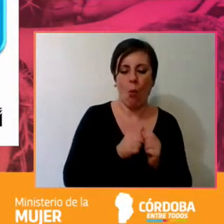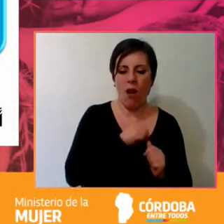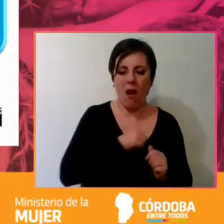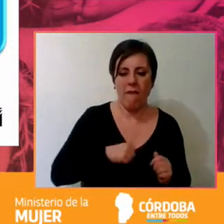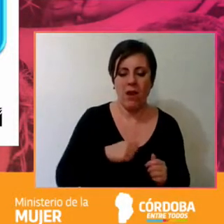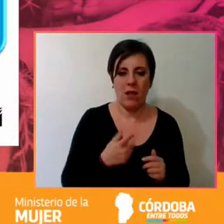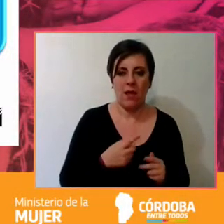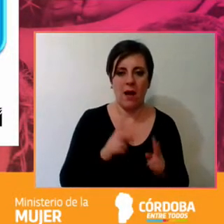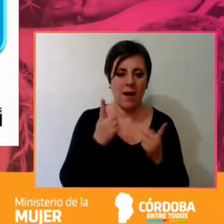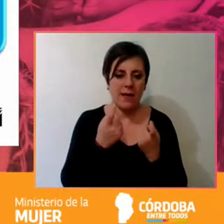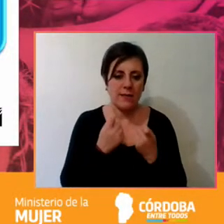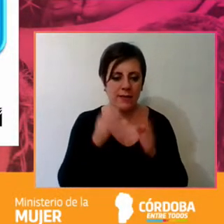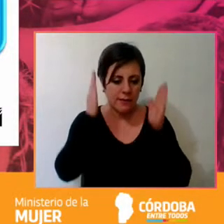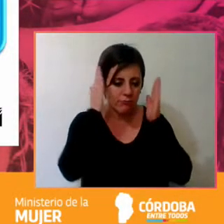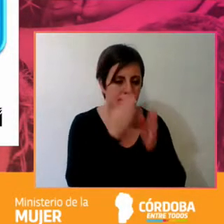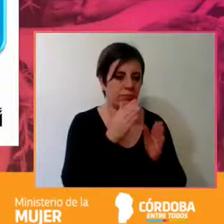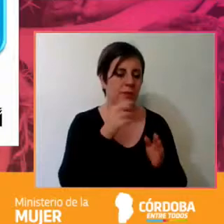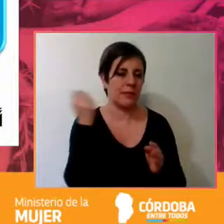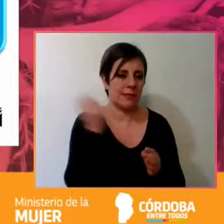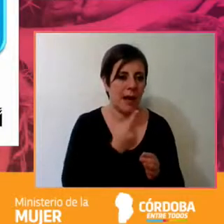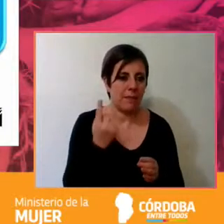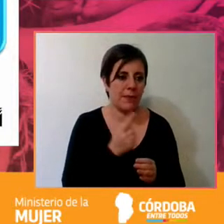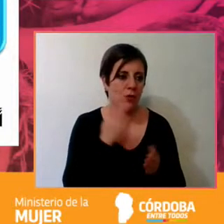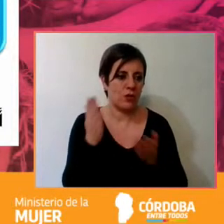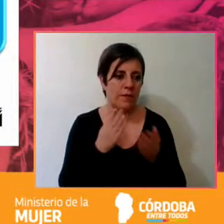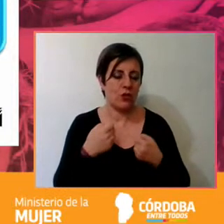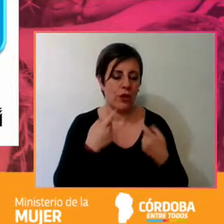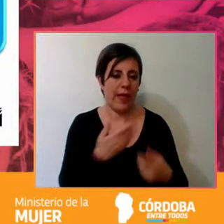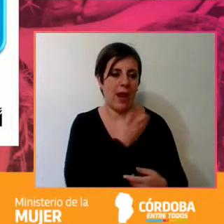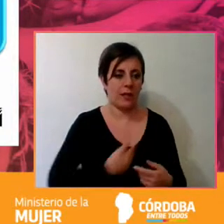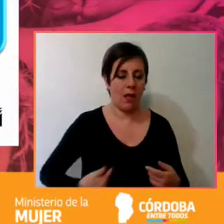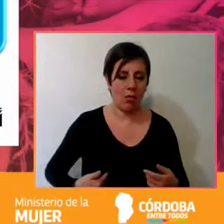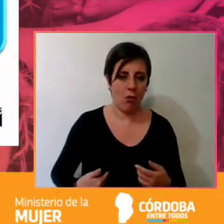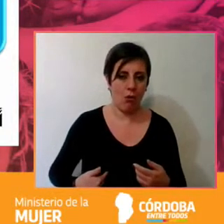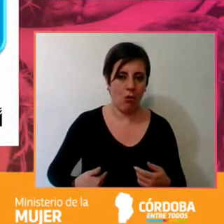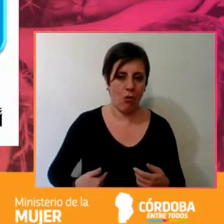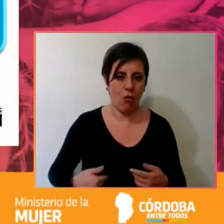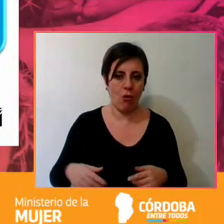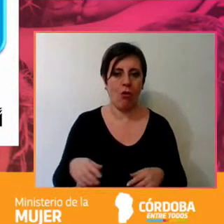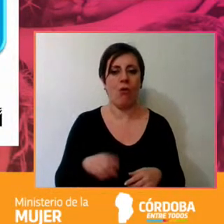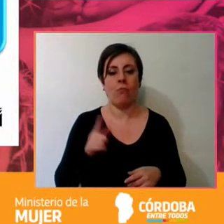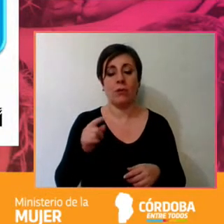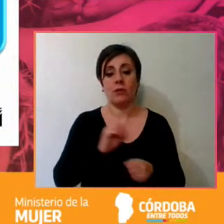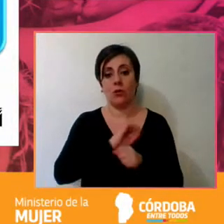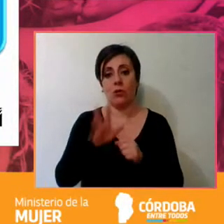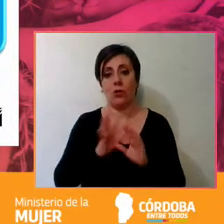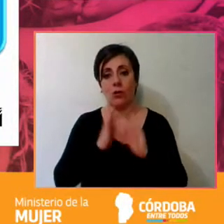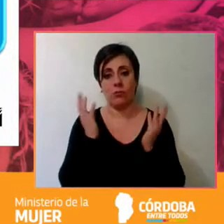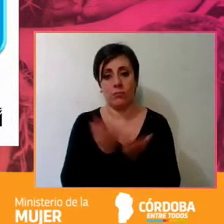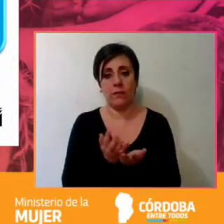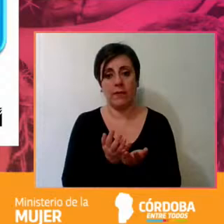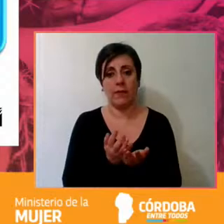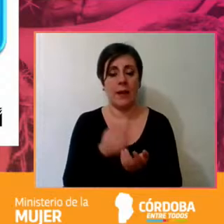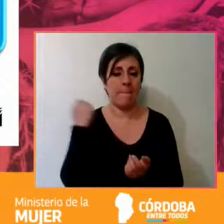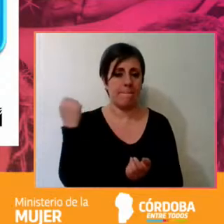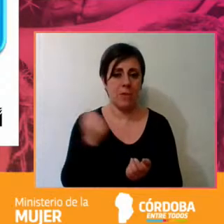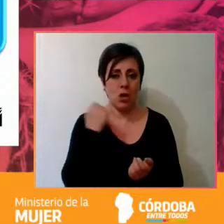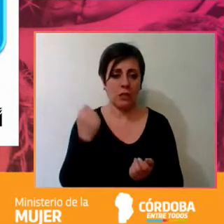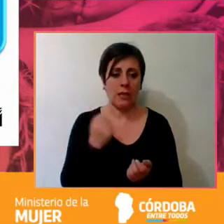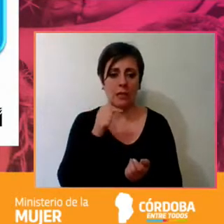proactiva por parte de los servicios que provee el Estado. Y por eso que en el marco del COVID era tan relevante establecer estos